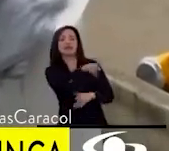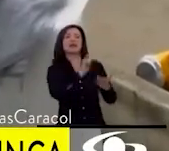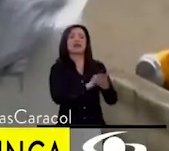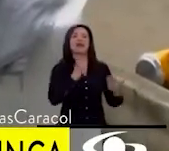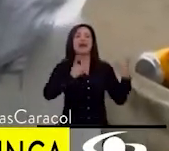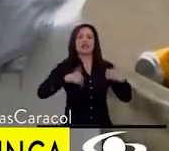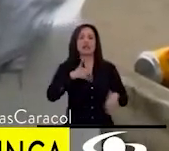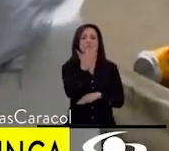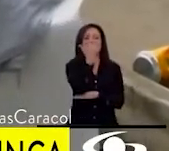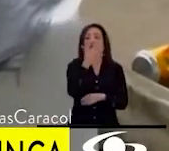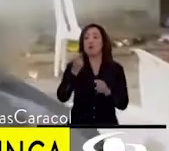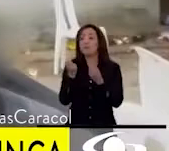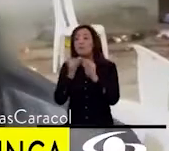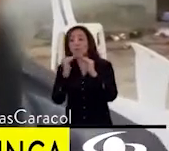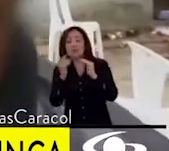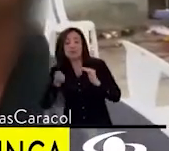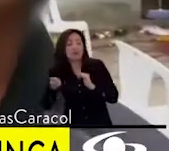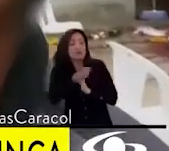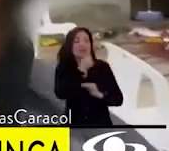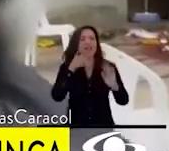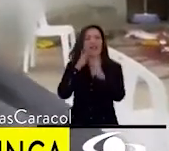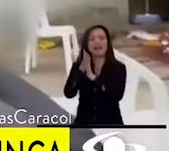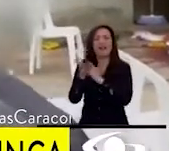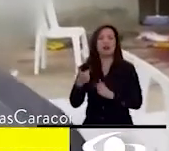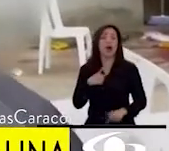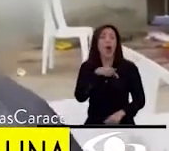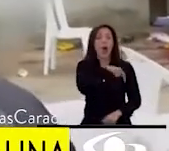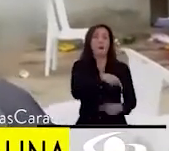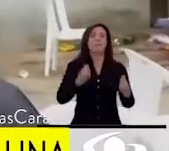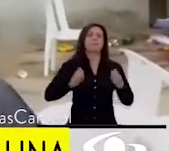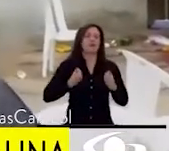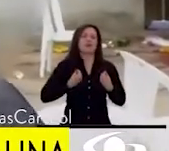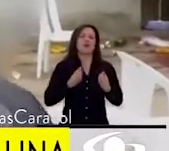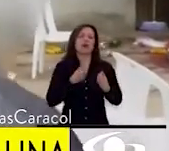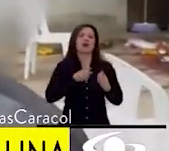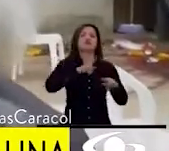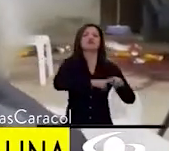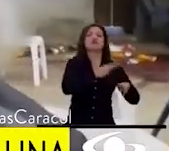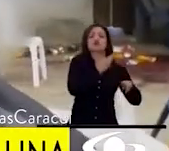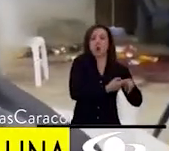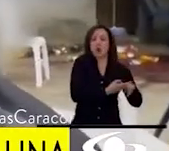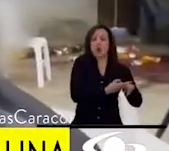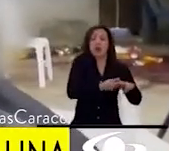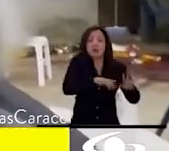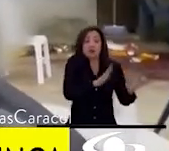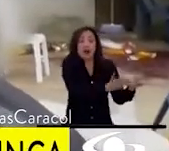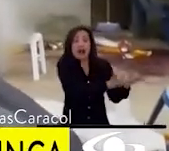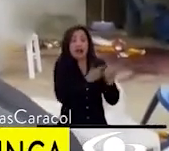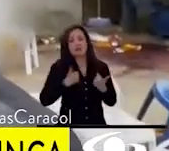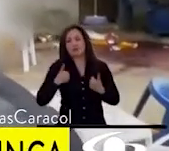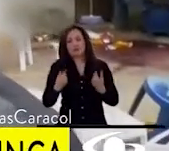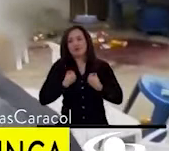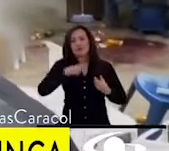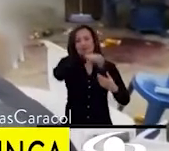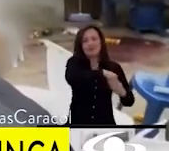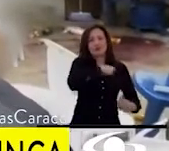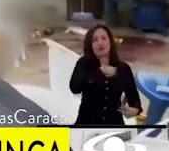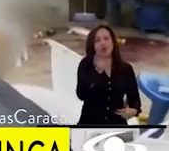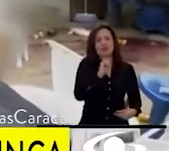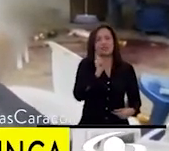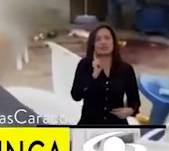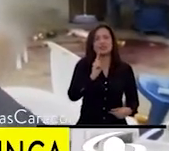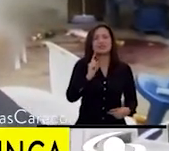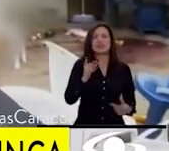escuchando sabrán el dolor que es perder a un estudiante, ¿sí? Saber que un día le pasó esto a fulanito, y digamos que es